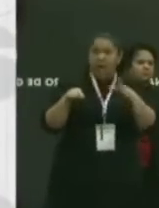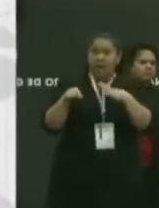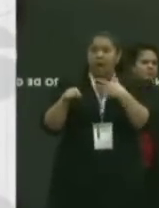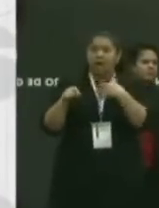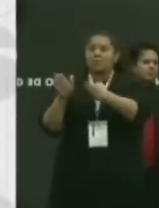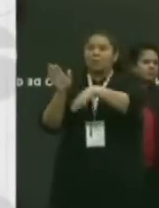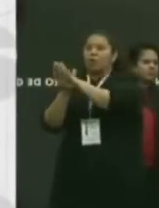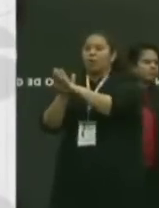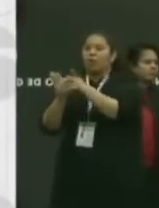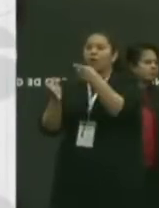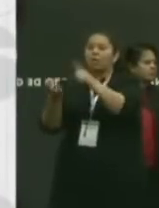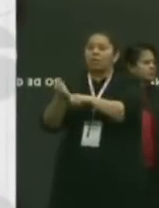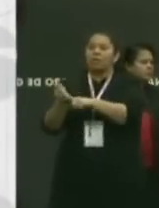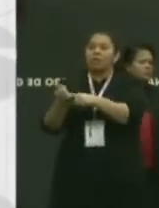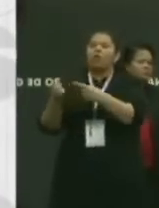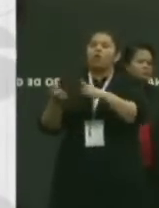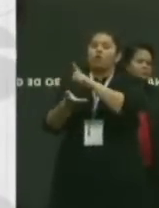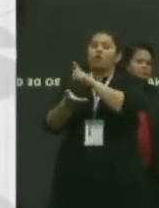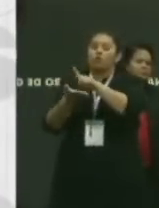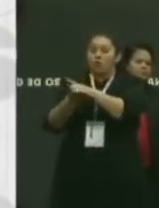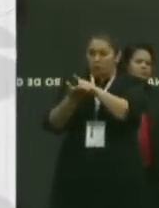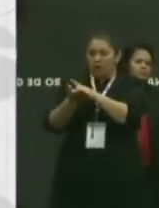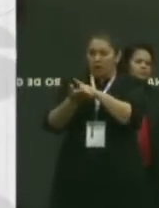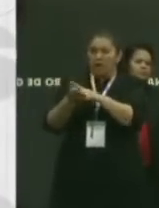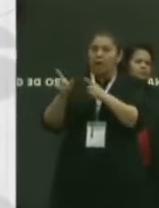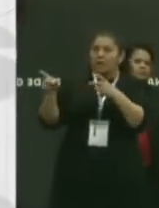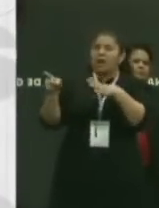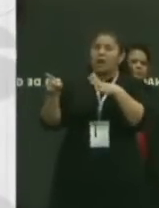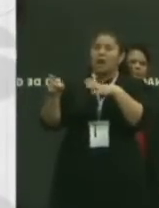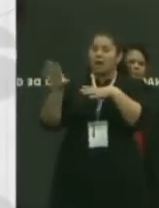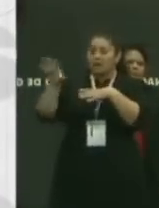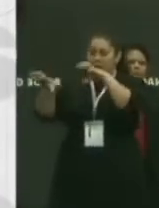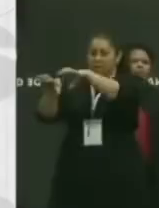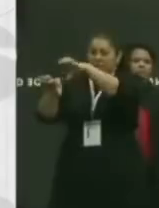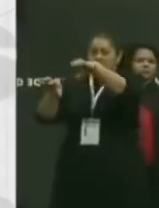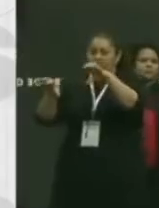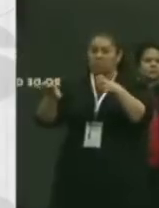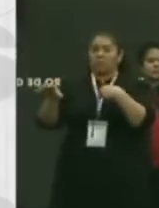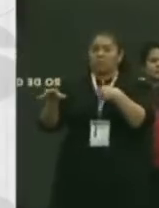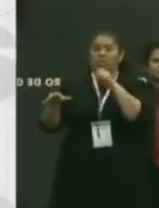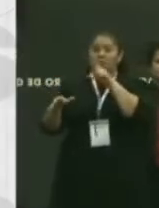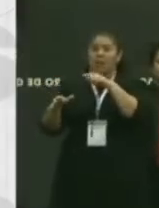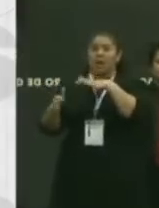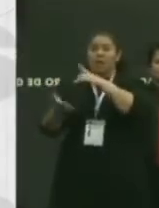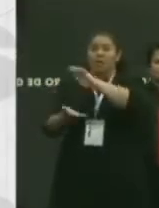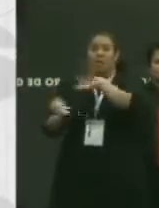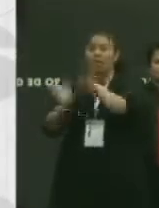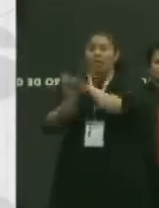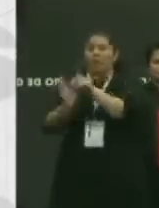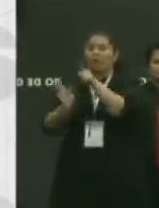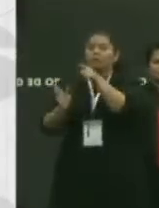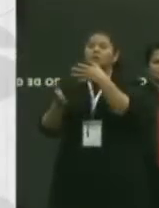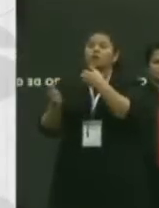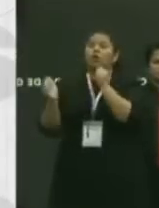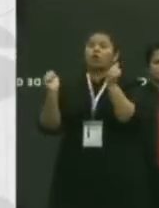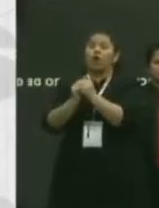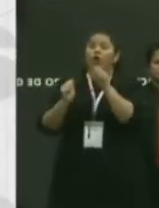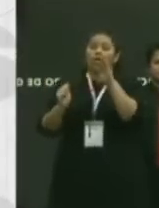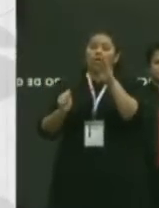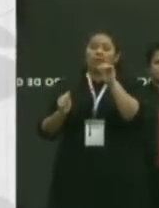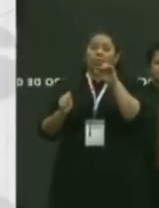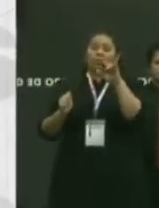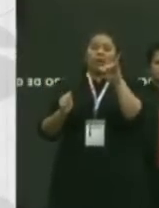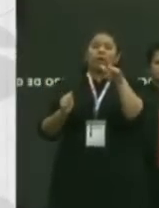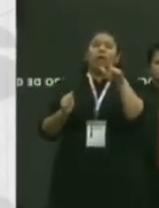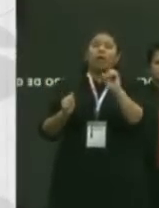muy arrogante Anabel Hernández, porque se supo vender muy bien ella como la gran periodista y la gran investigadora. Era lo que nos repetía